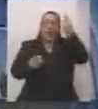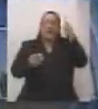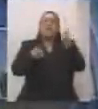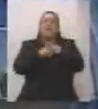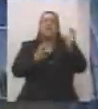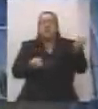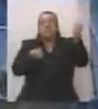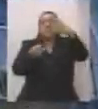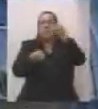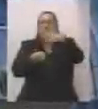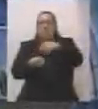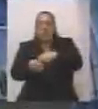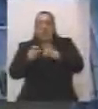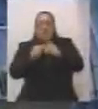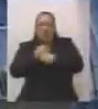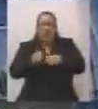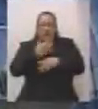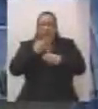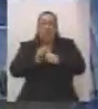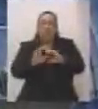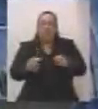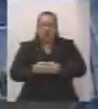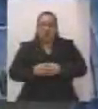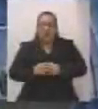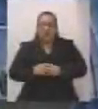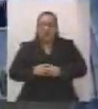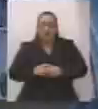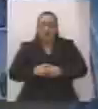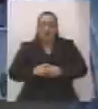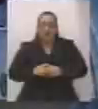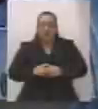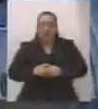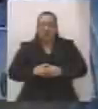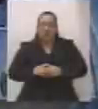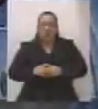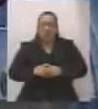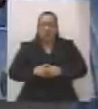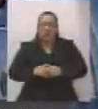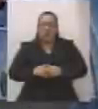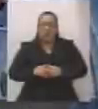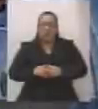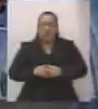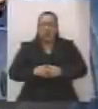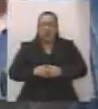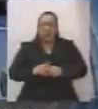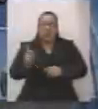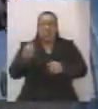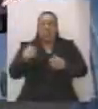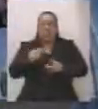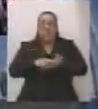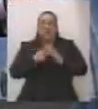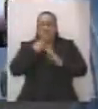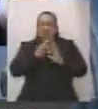de capacitación entre la función gerencial y las tareas subordinadas no deban estar